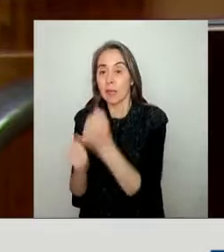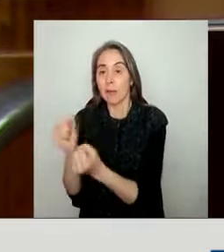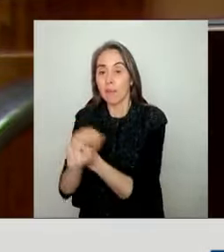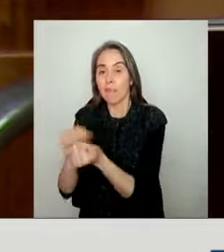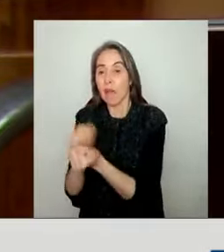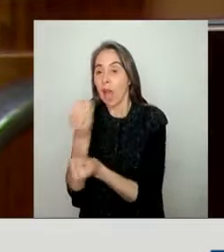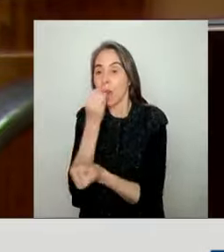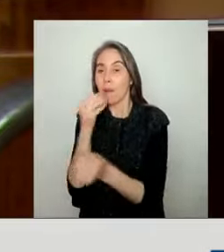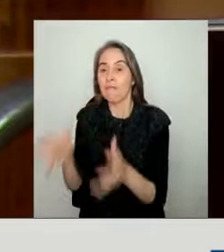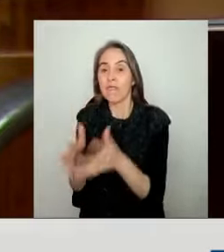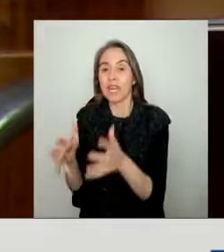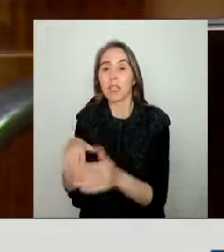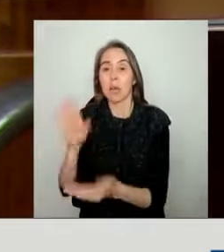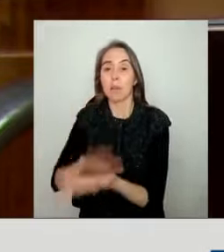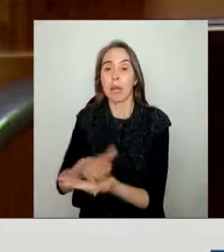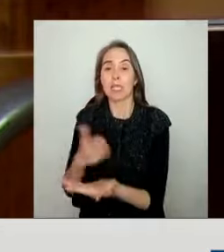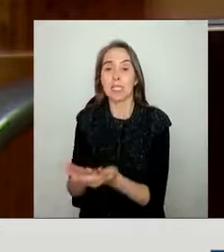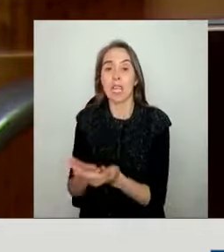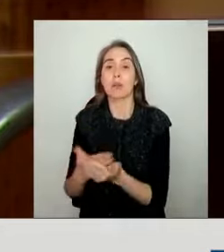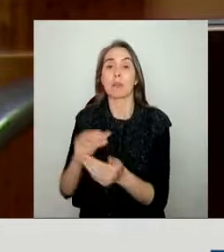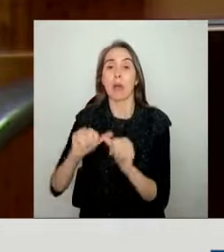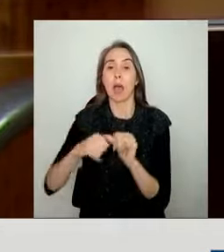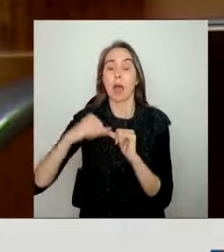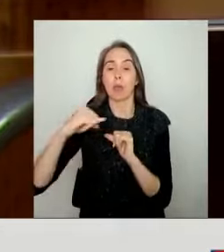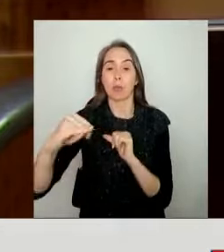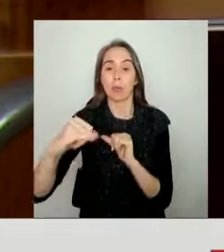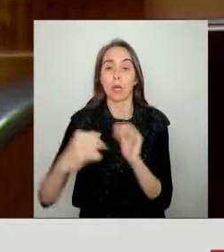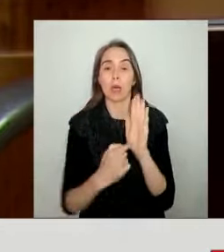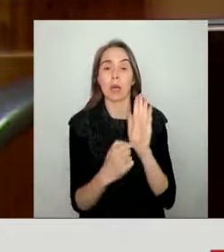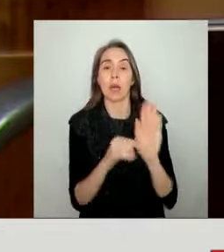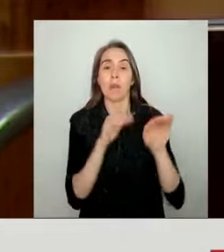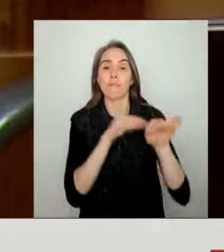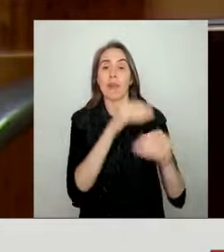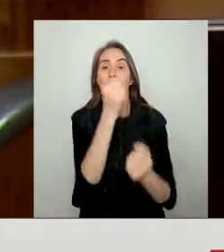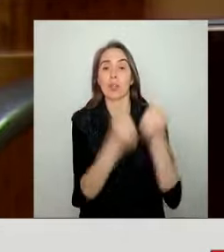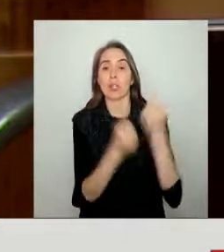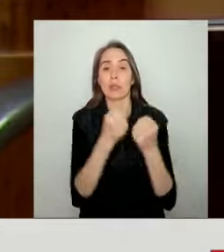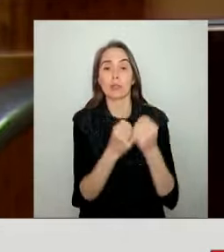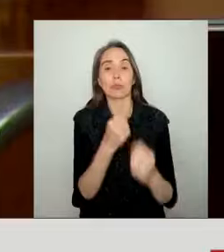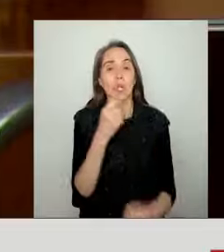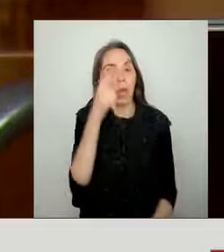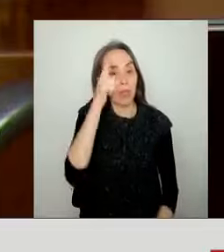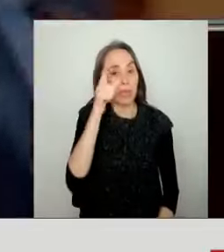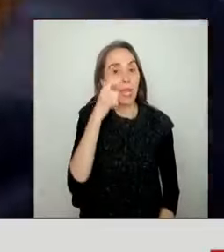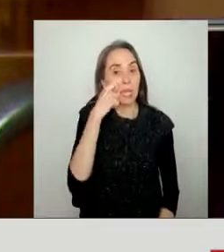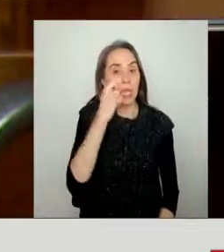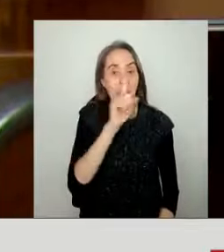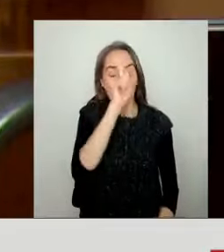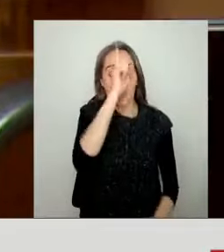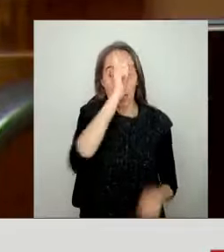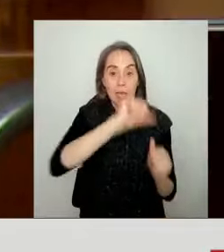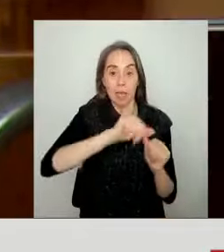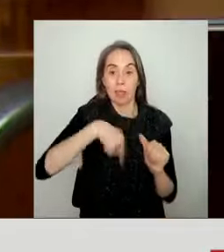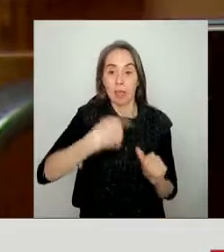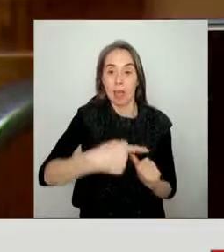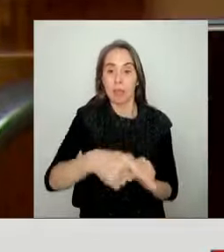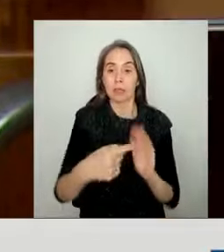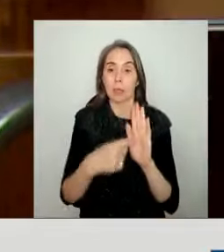saludable y más sostenible en favor de la industria cárnica tradicional este proyecto